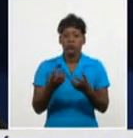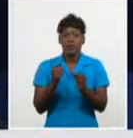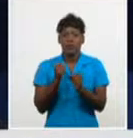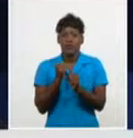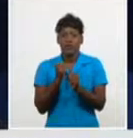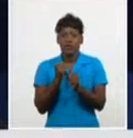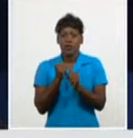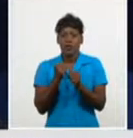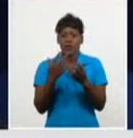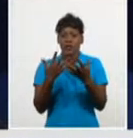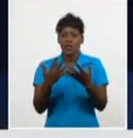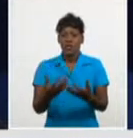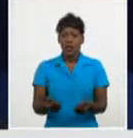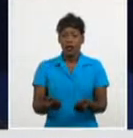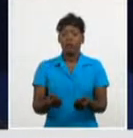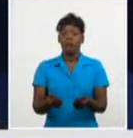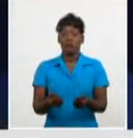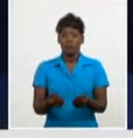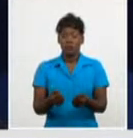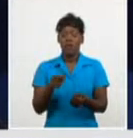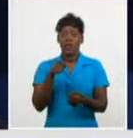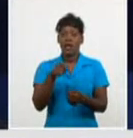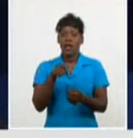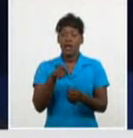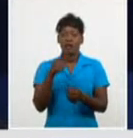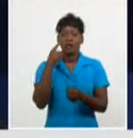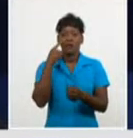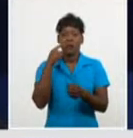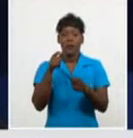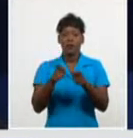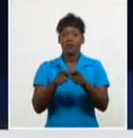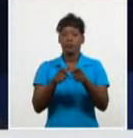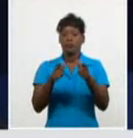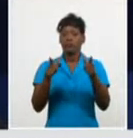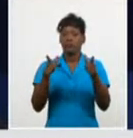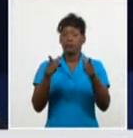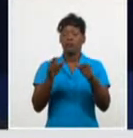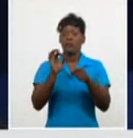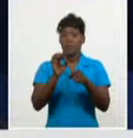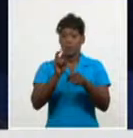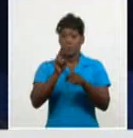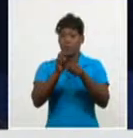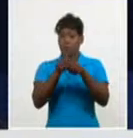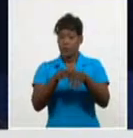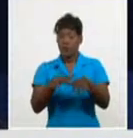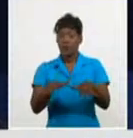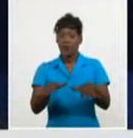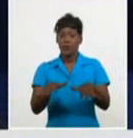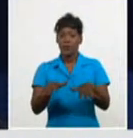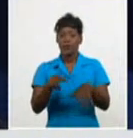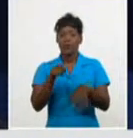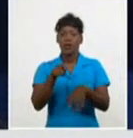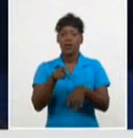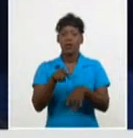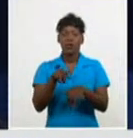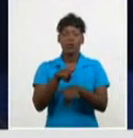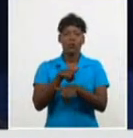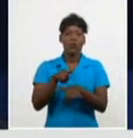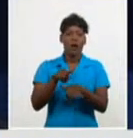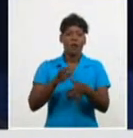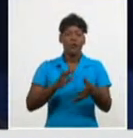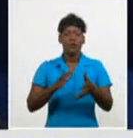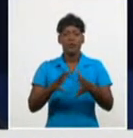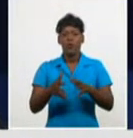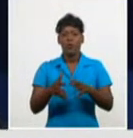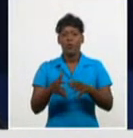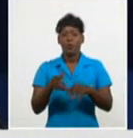Esta enfermedad, que es una enfermedad que tiene un comportamiento endémico, me estoy refiriendo a las influencias, pues tiene un comportamiento que le llaman